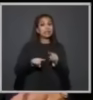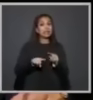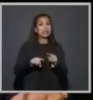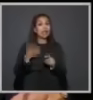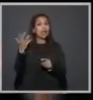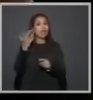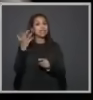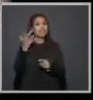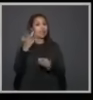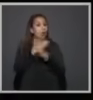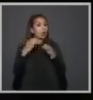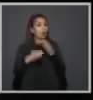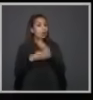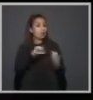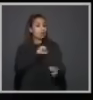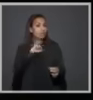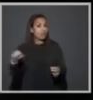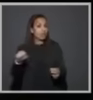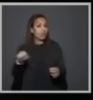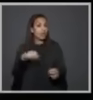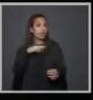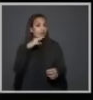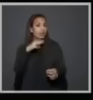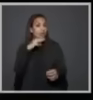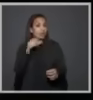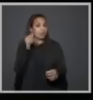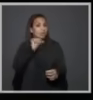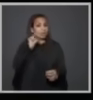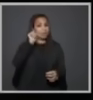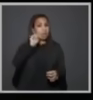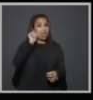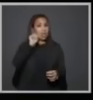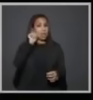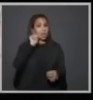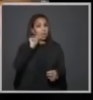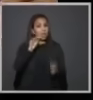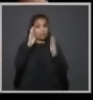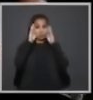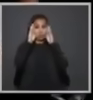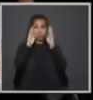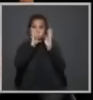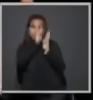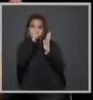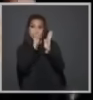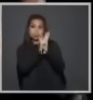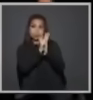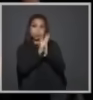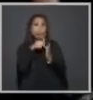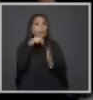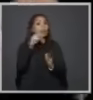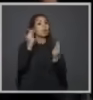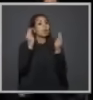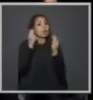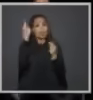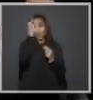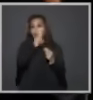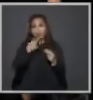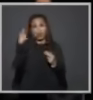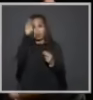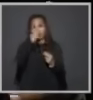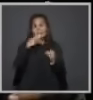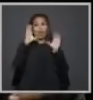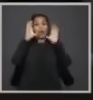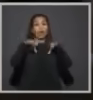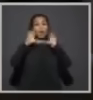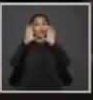arbitrariedad, siempre actuando con legalidad, pero necesitamos revisar los contratos que